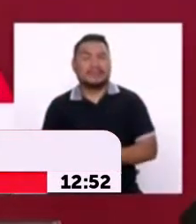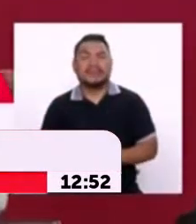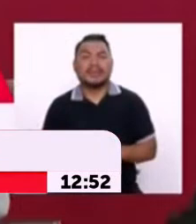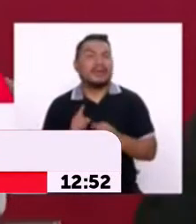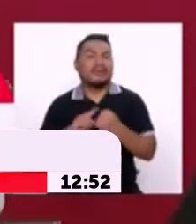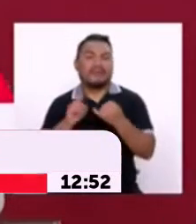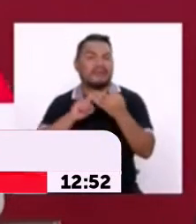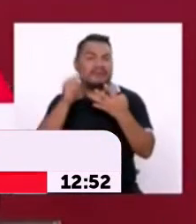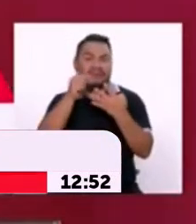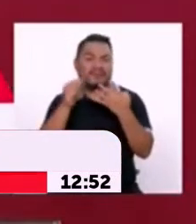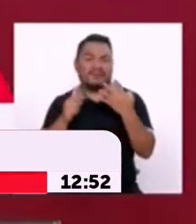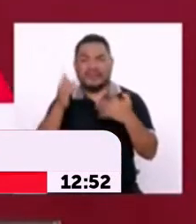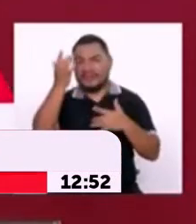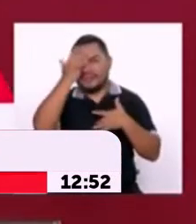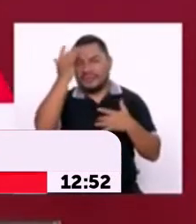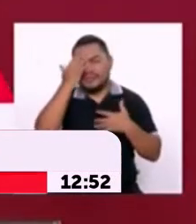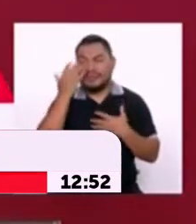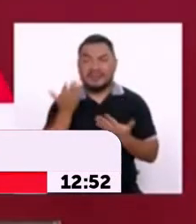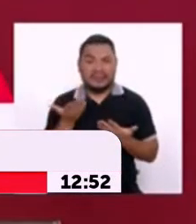demás enfermedades que ahí están